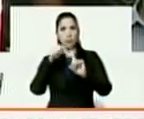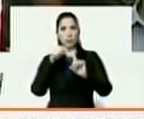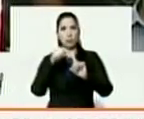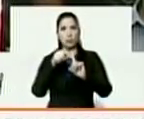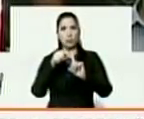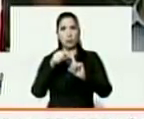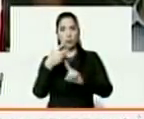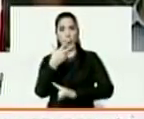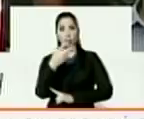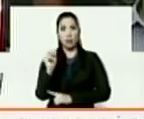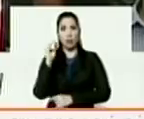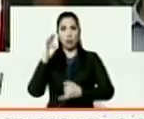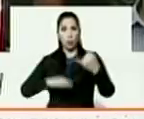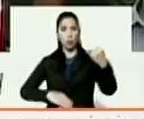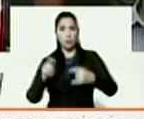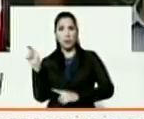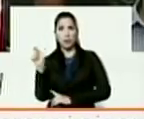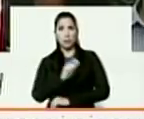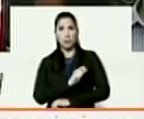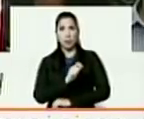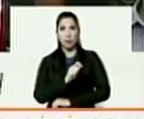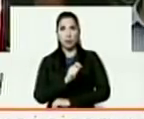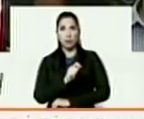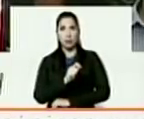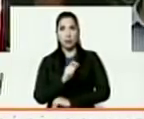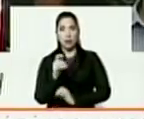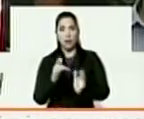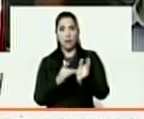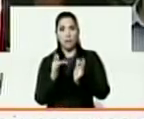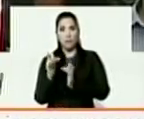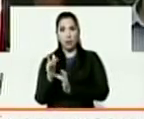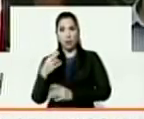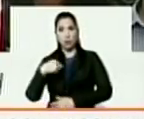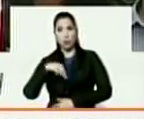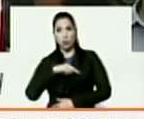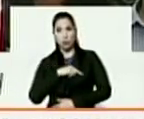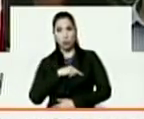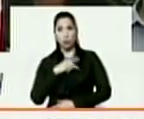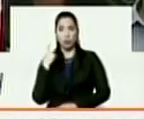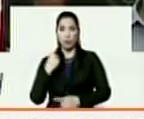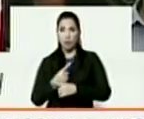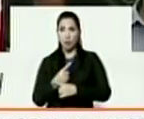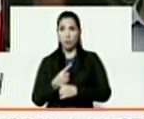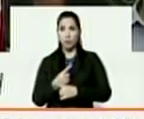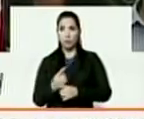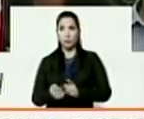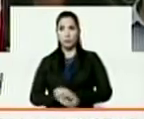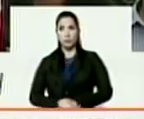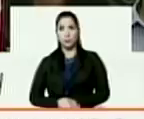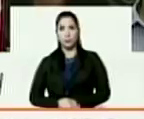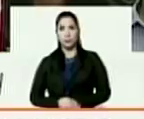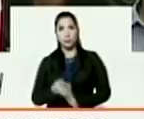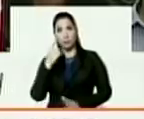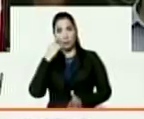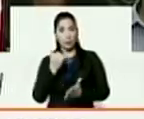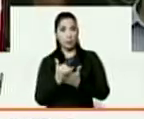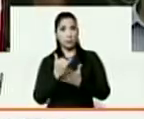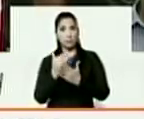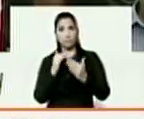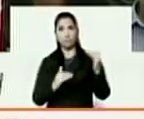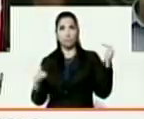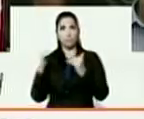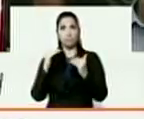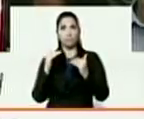30 la última semana del mes de abril nosotros debemos estar abrir haber sobrepasado la meta de